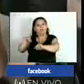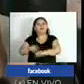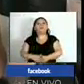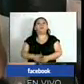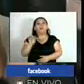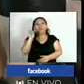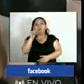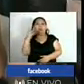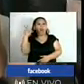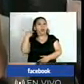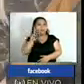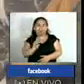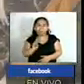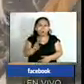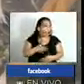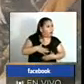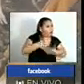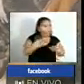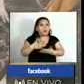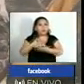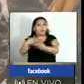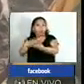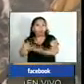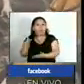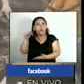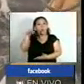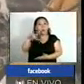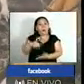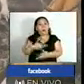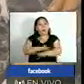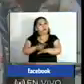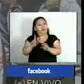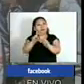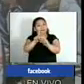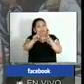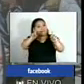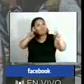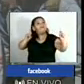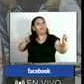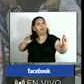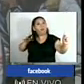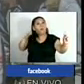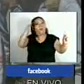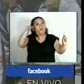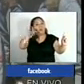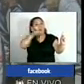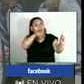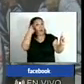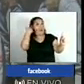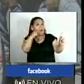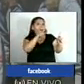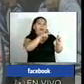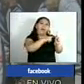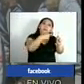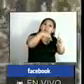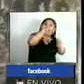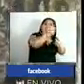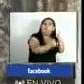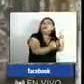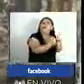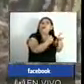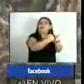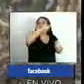se han dedicado a servir a los demás. Hoy el destino los mantiene lejos, ya que Merlin es uno de los especialistas que continúa